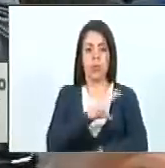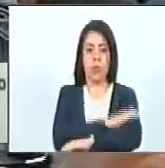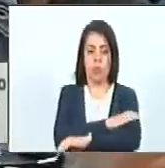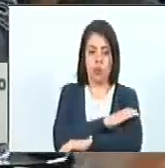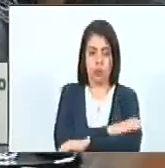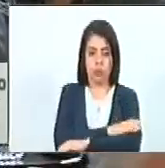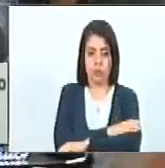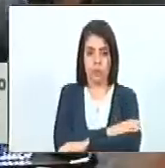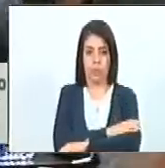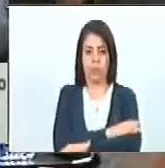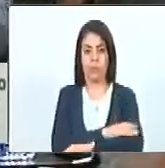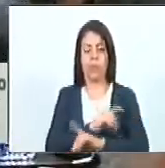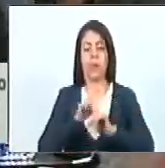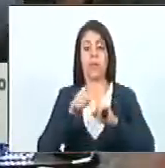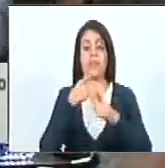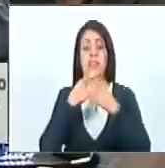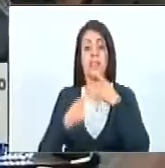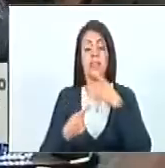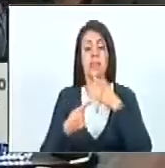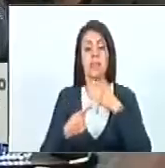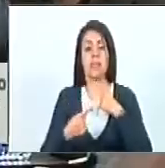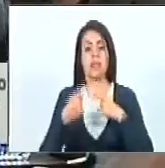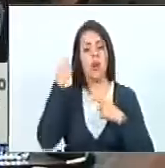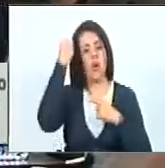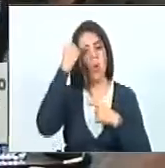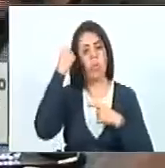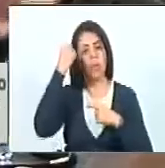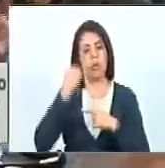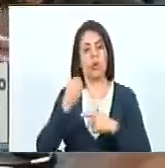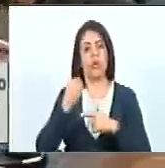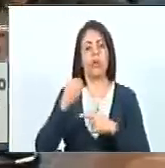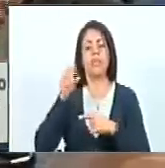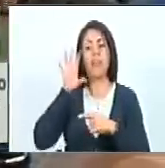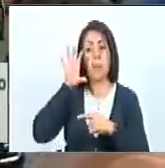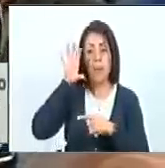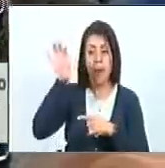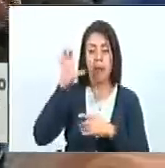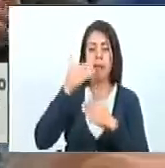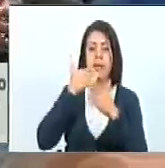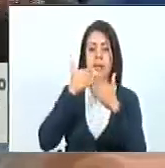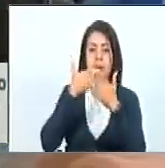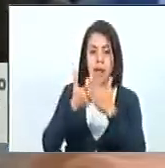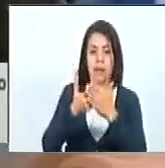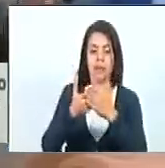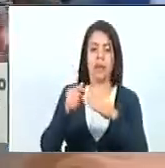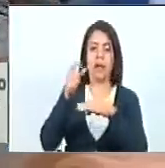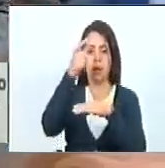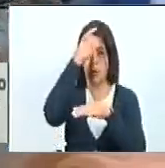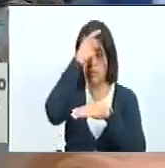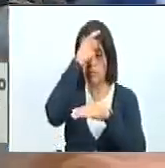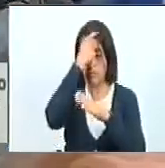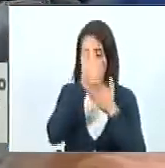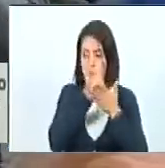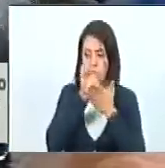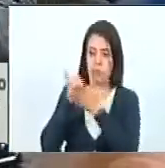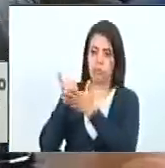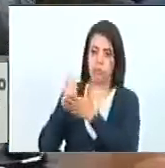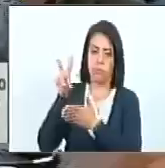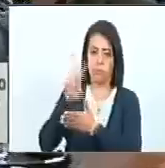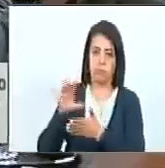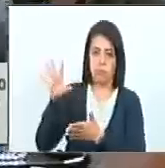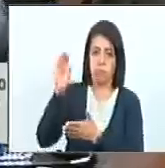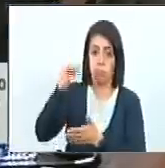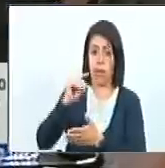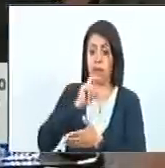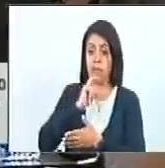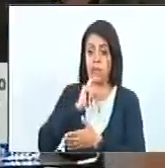oposición, expresa la oposición de una nación agradecida frente a un gobierno que ha sido solidario en las horas